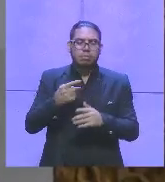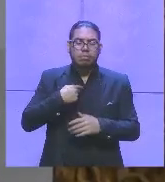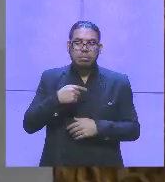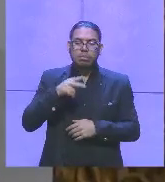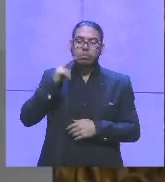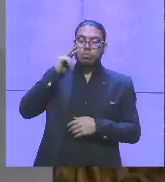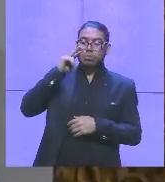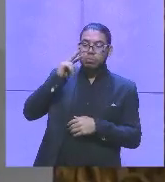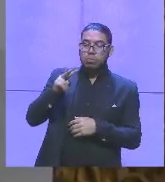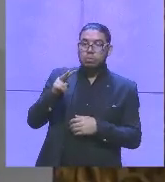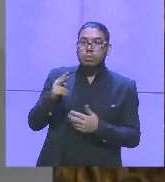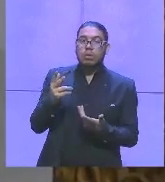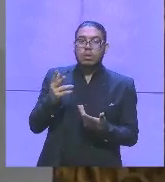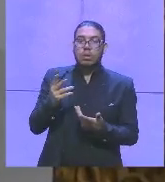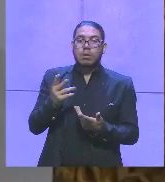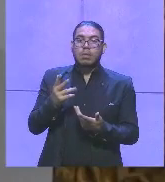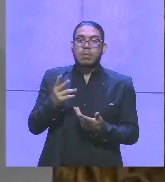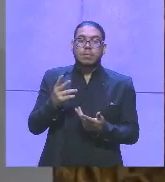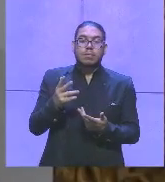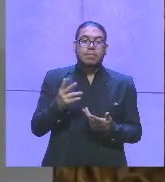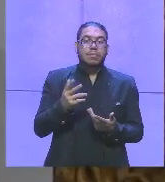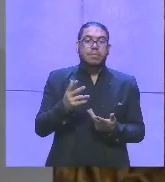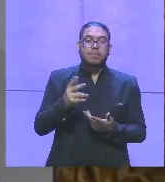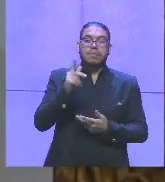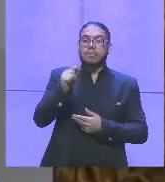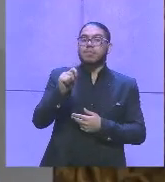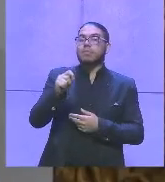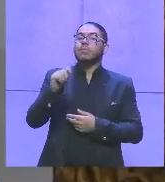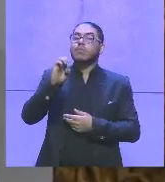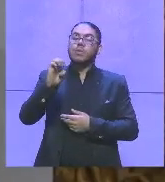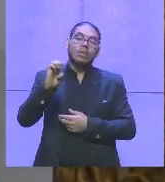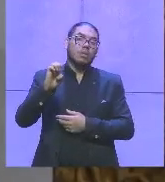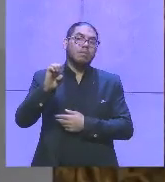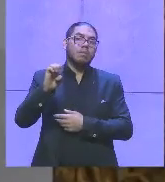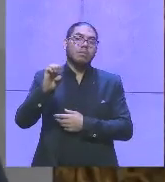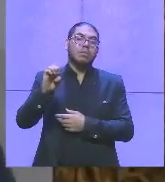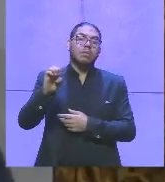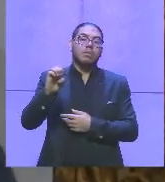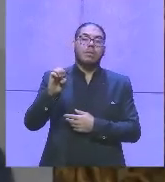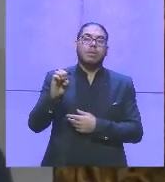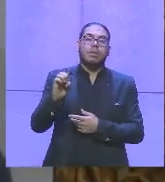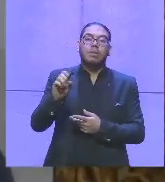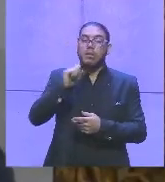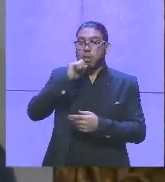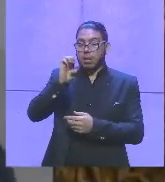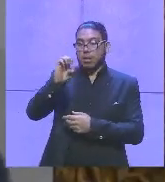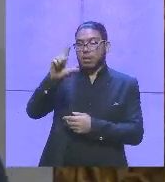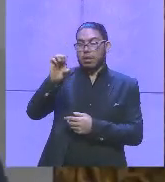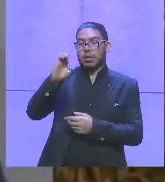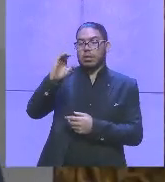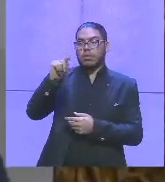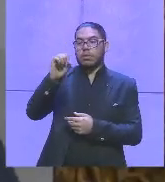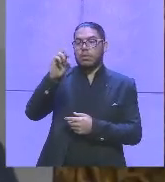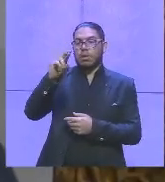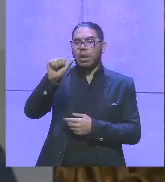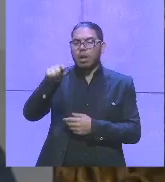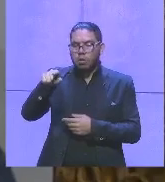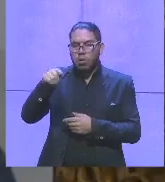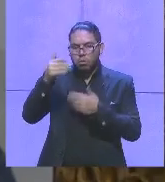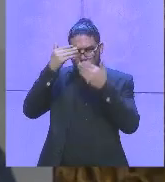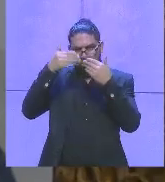que el Tribunal Electoral está en un esquema de tribunal abierto, abierto al diálogo y a la